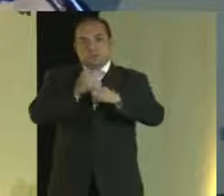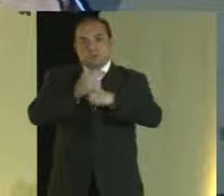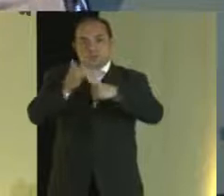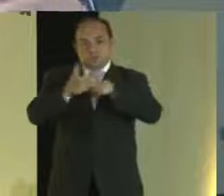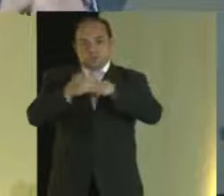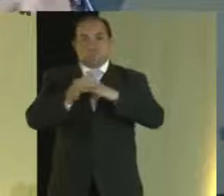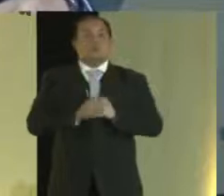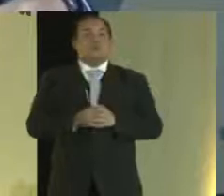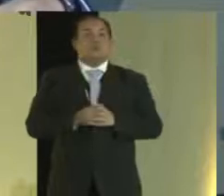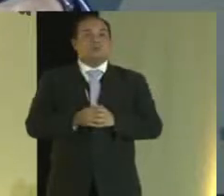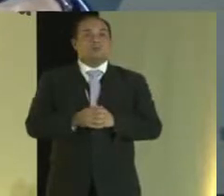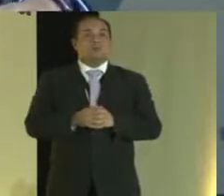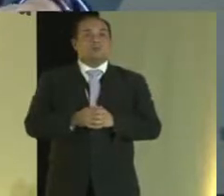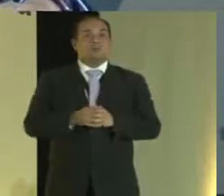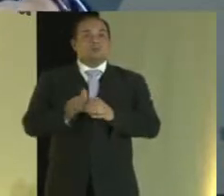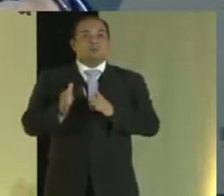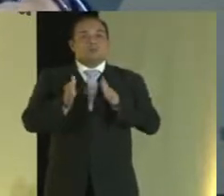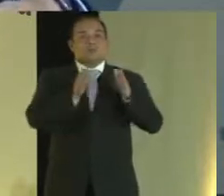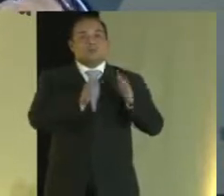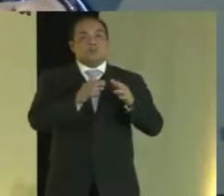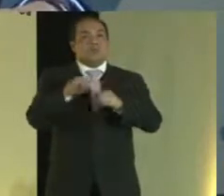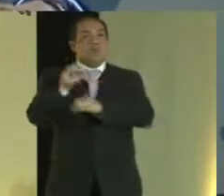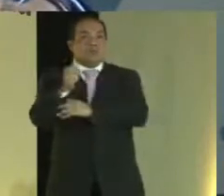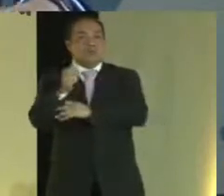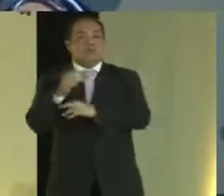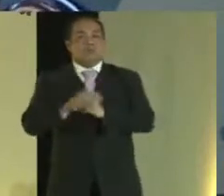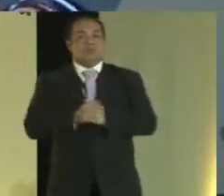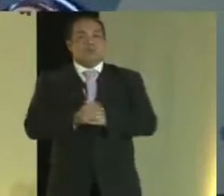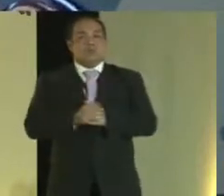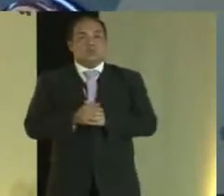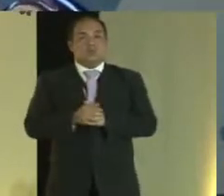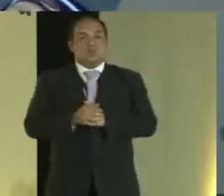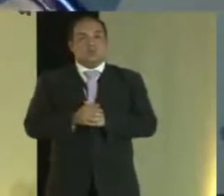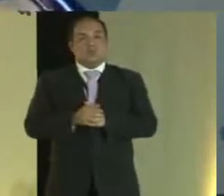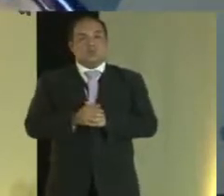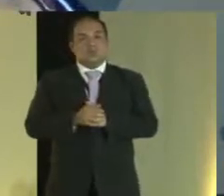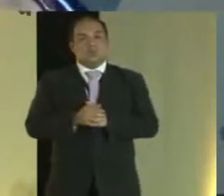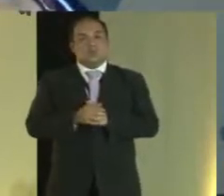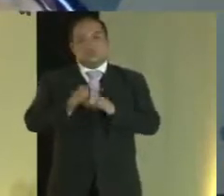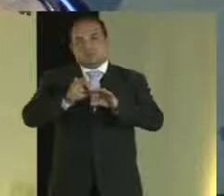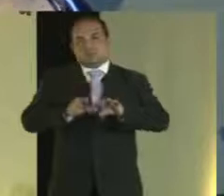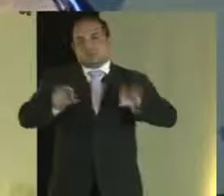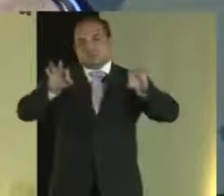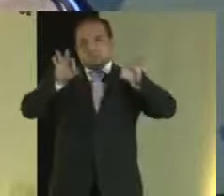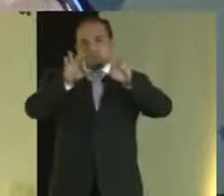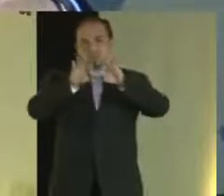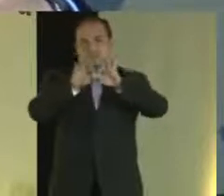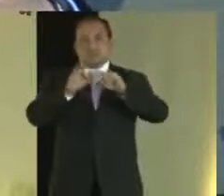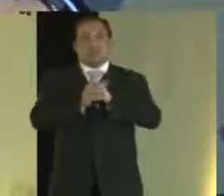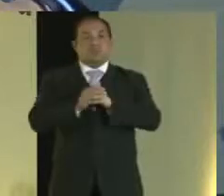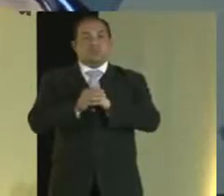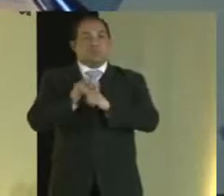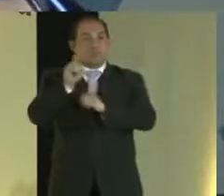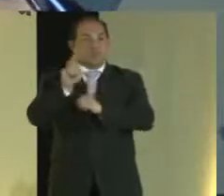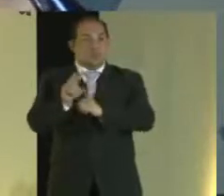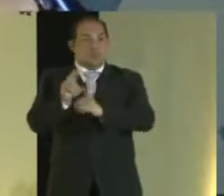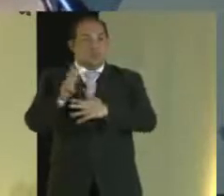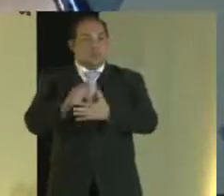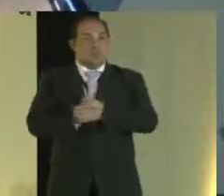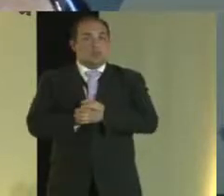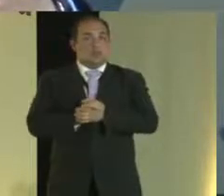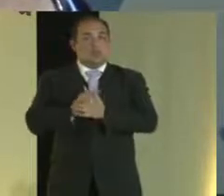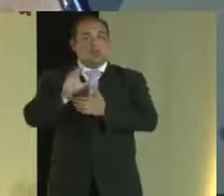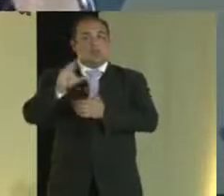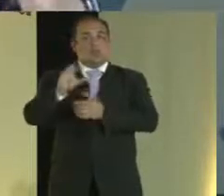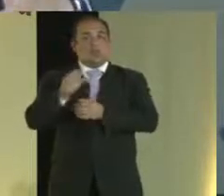La otra cuestión que me parece importante es que efectivamente el